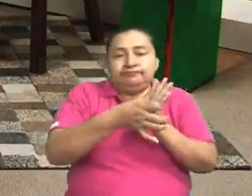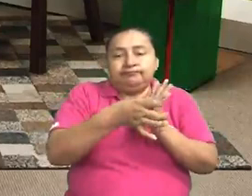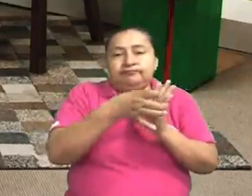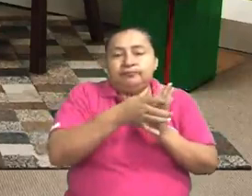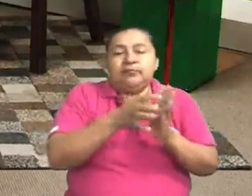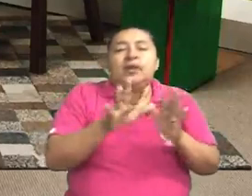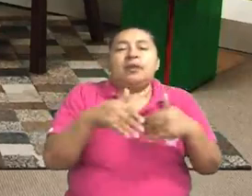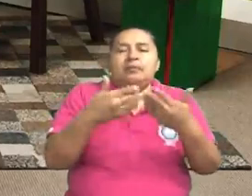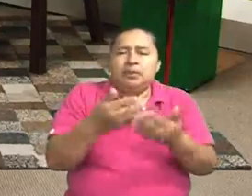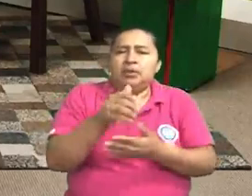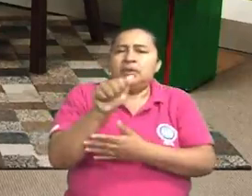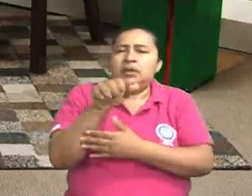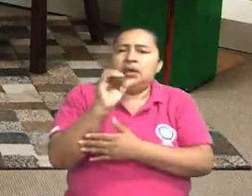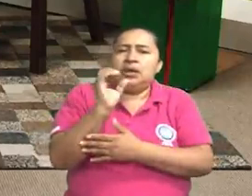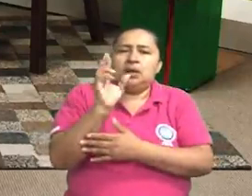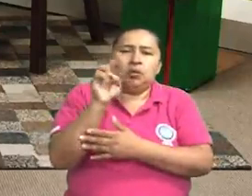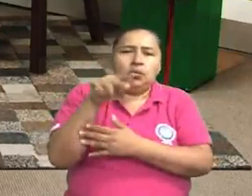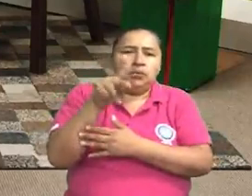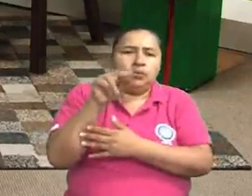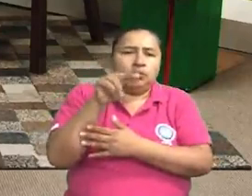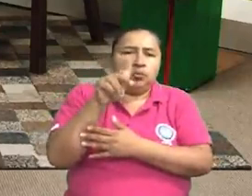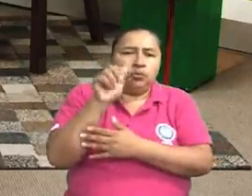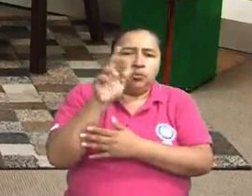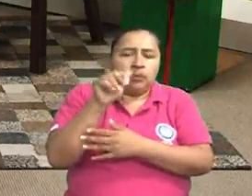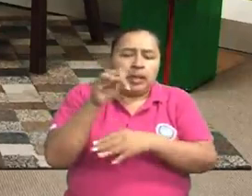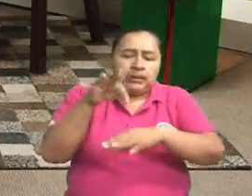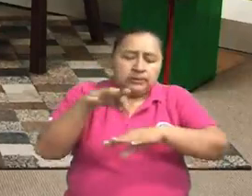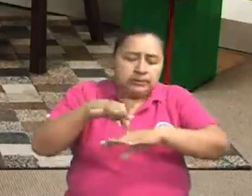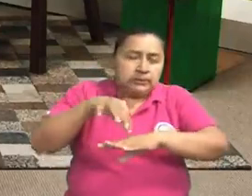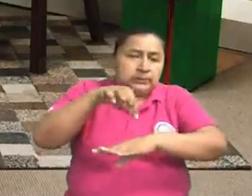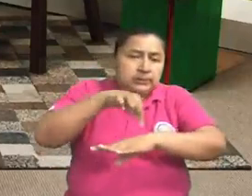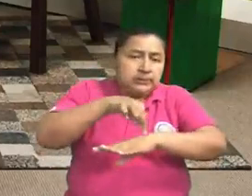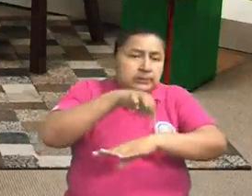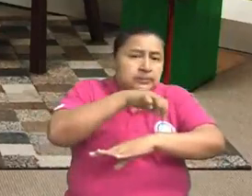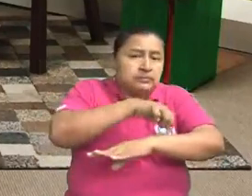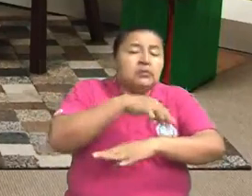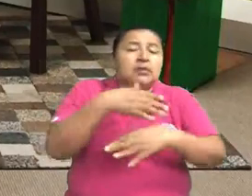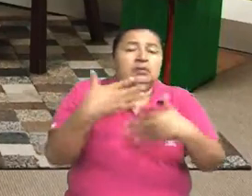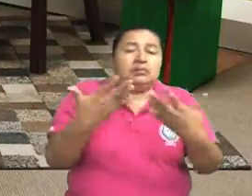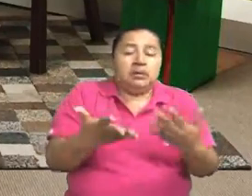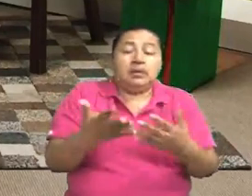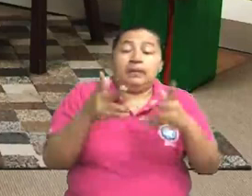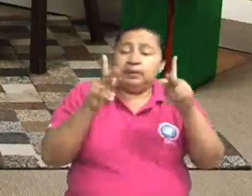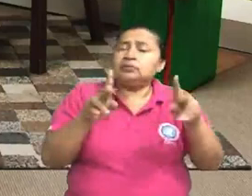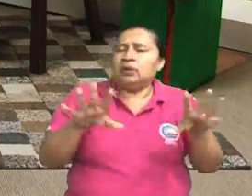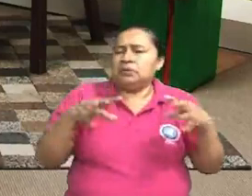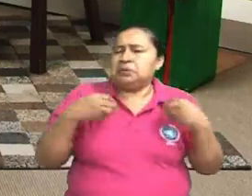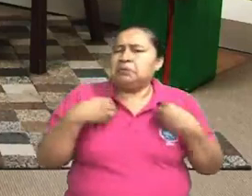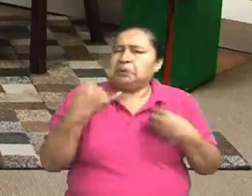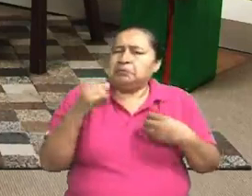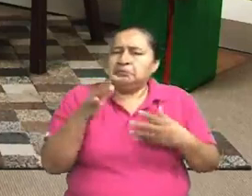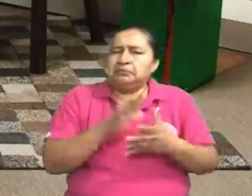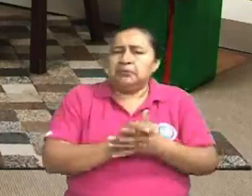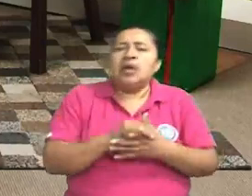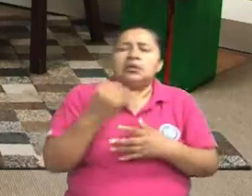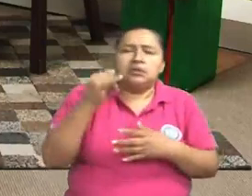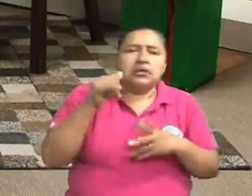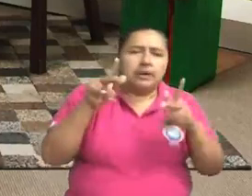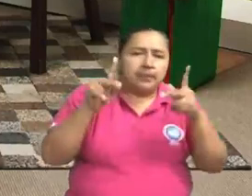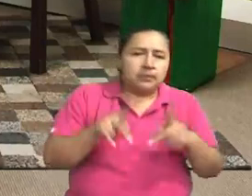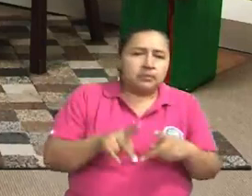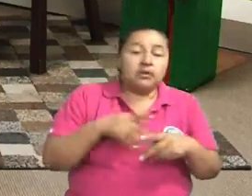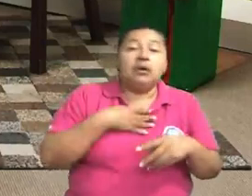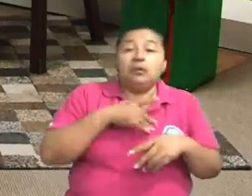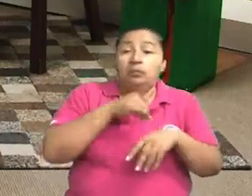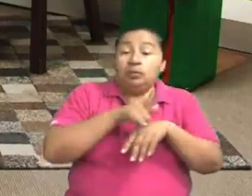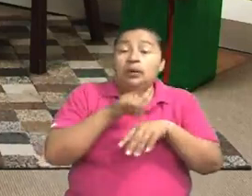O sea, ha tenido una buena aceptación por parte de la población. Y algo que es, de hecho, la población gusta